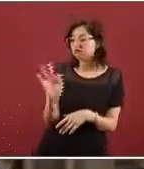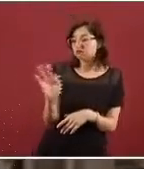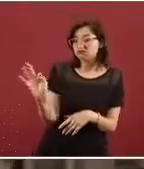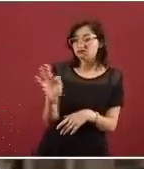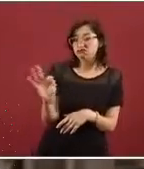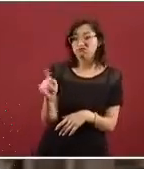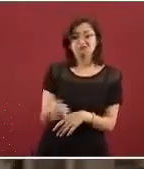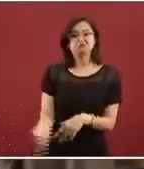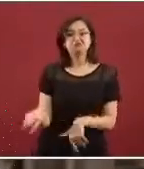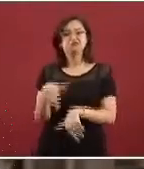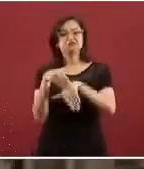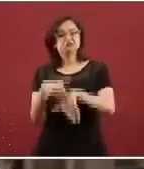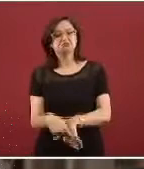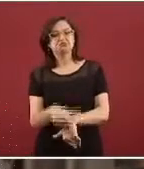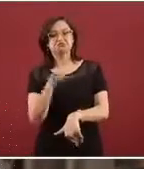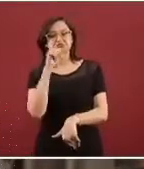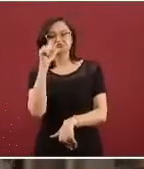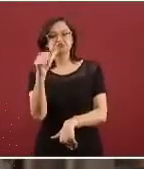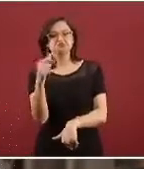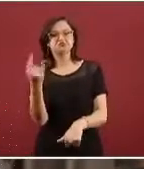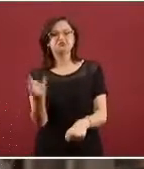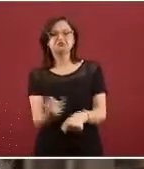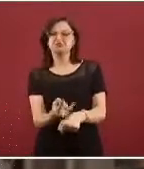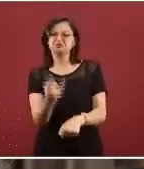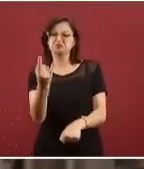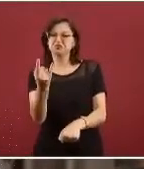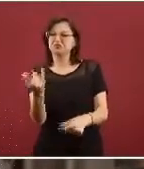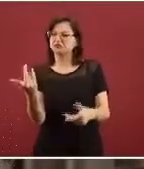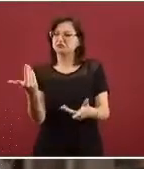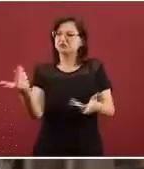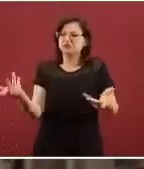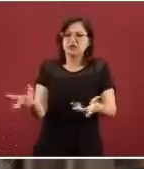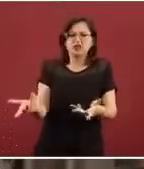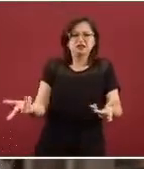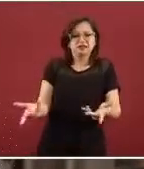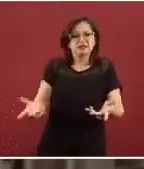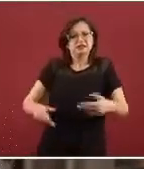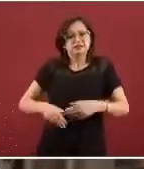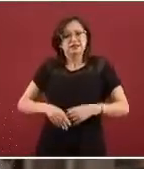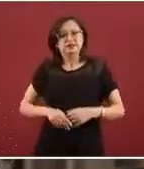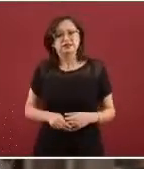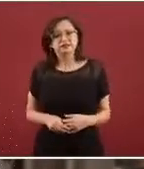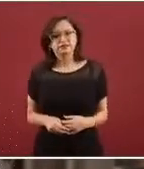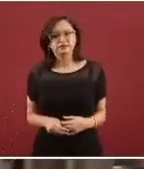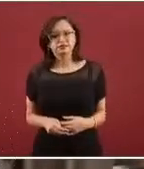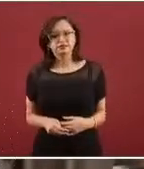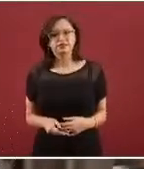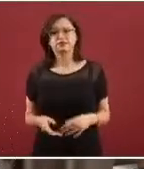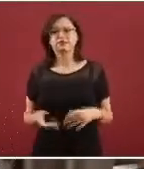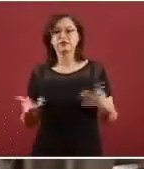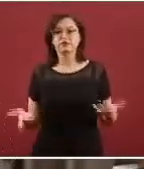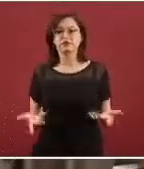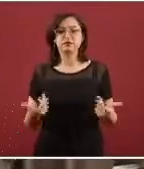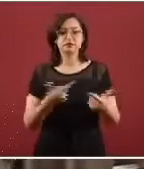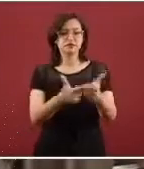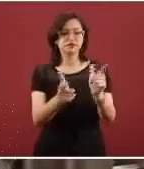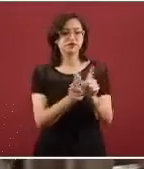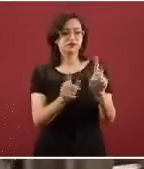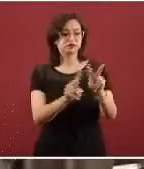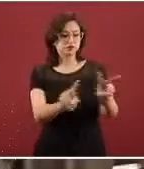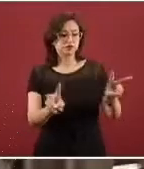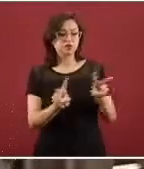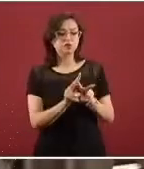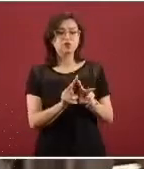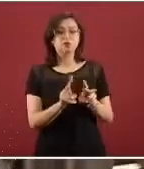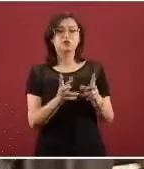no acatarlas, no cumplirlas? ¿De qué manera podrían proteger a los sectores más vulnerables? Estamos